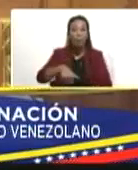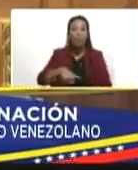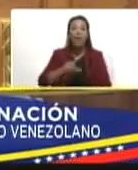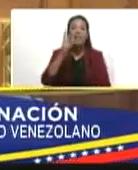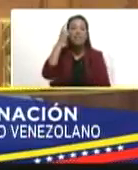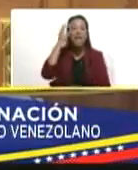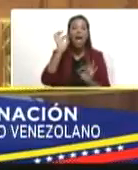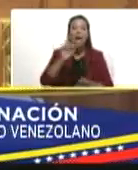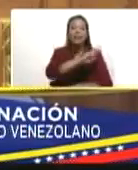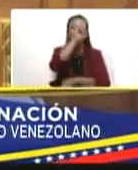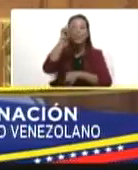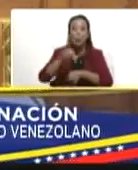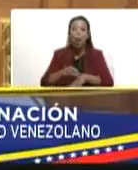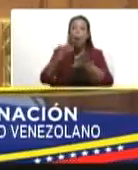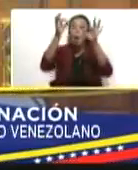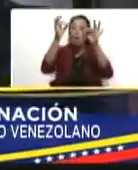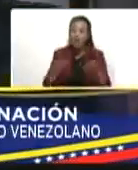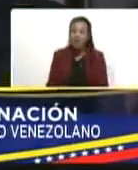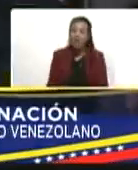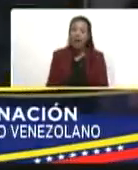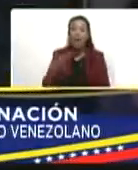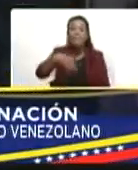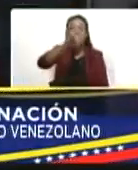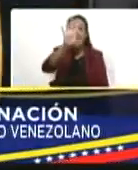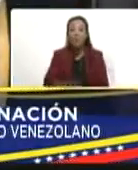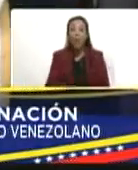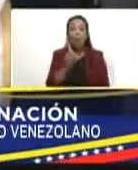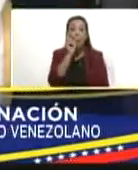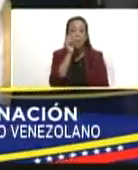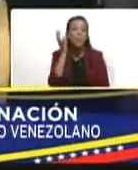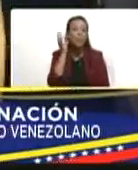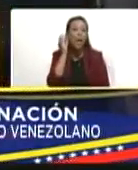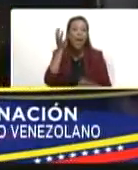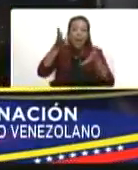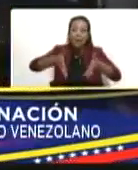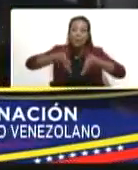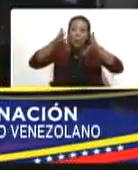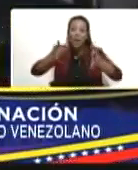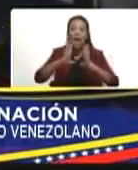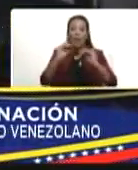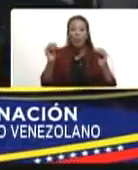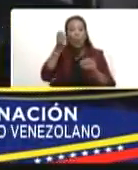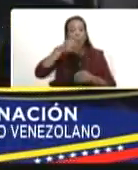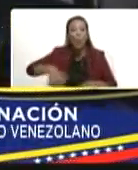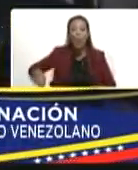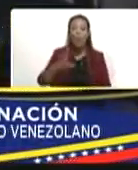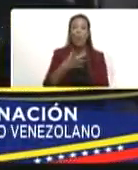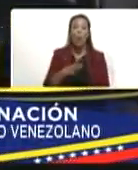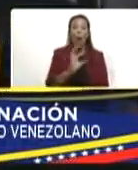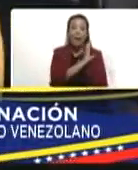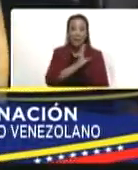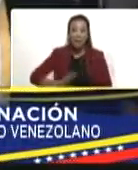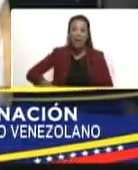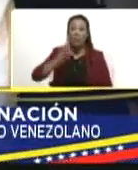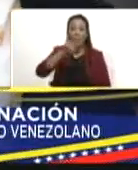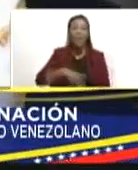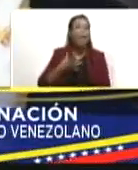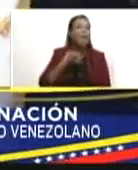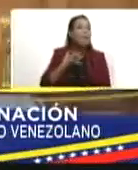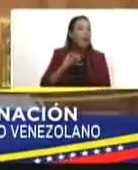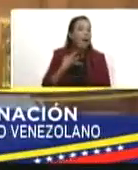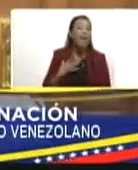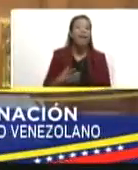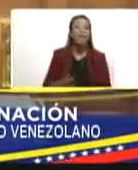su nacional oficial pastores y pastoras de Venezuela y a todo el pueblo cristiano evangélico